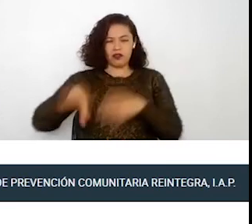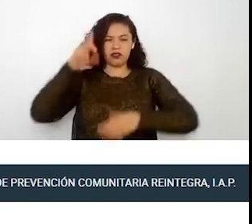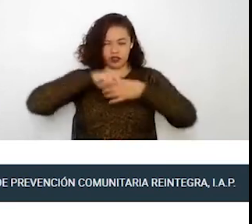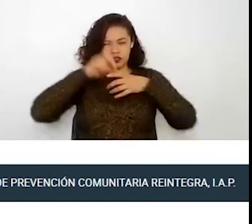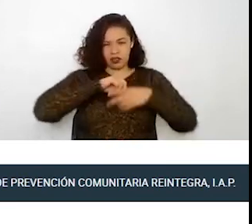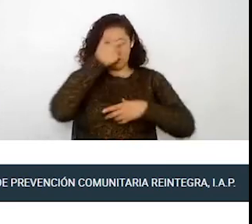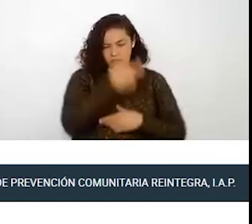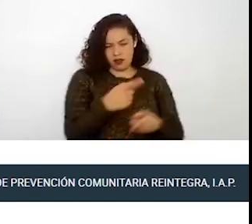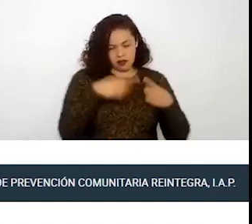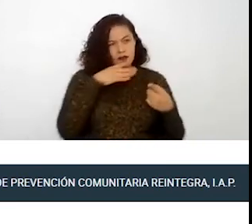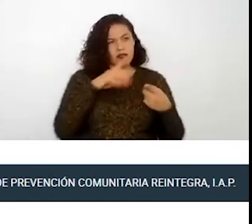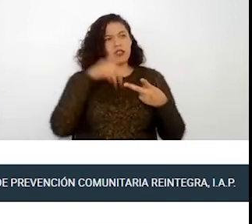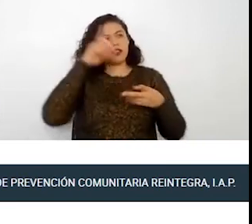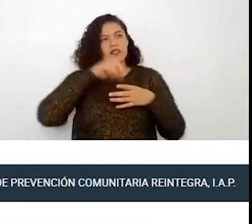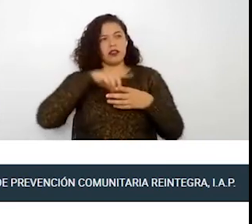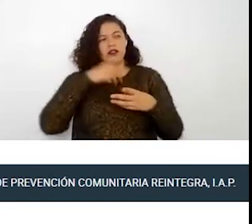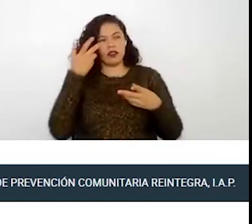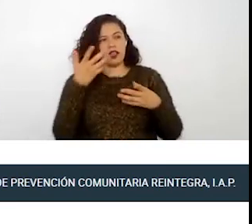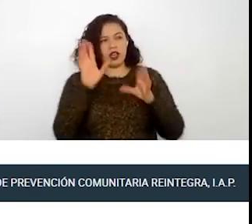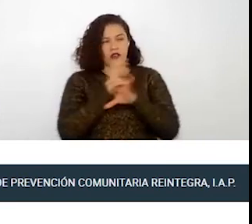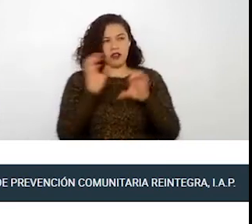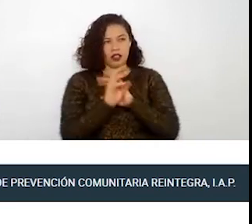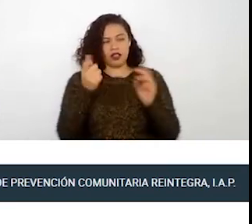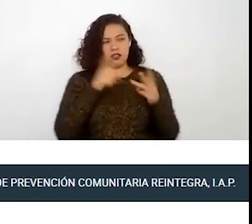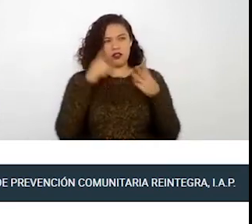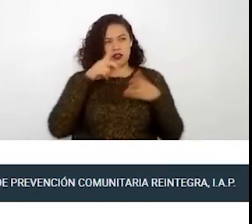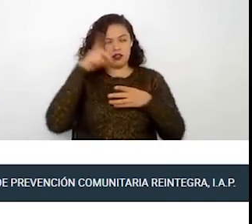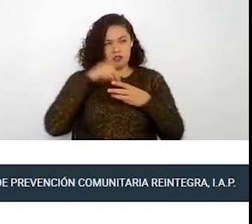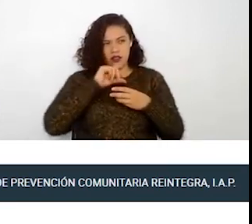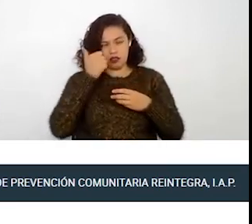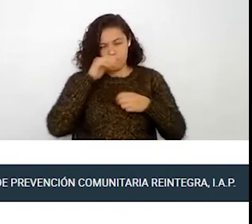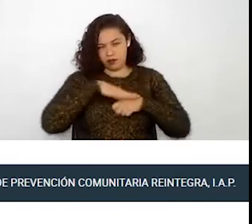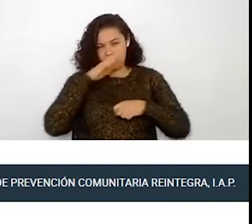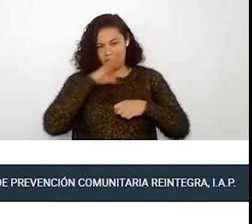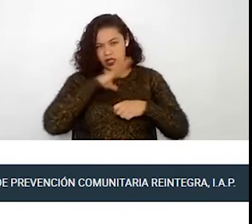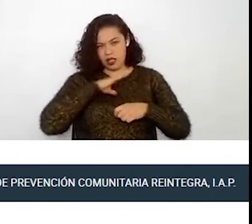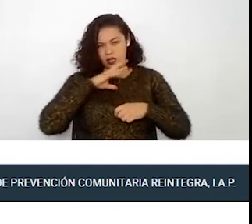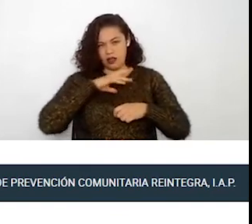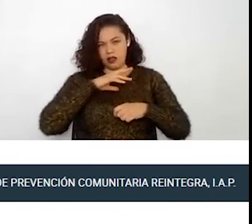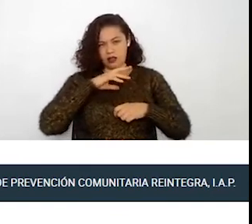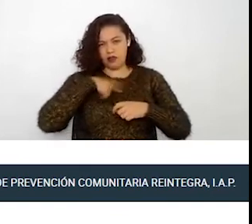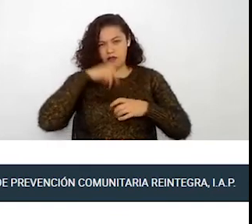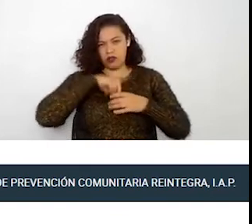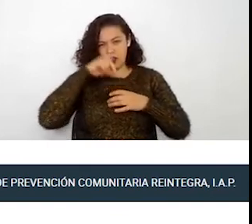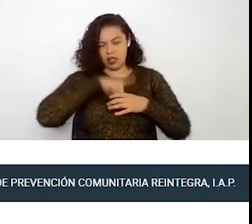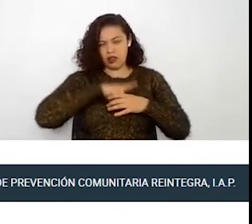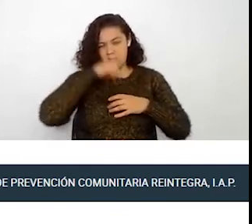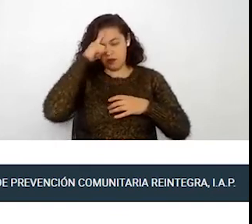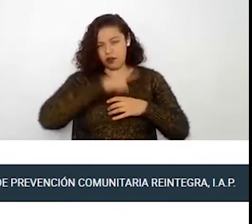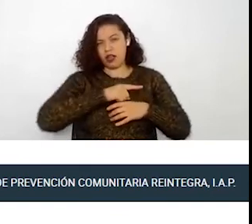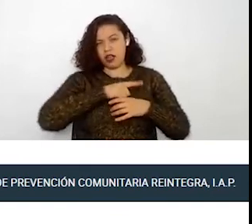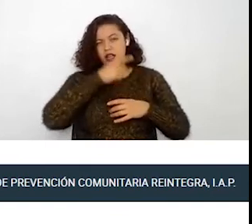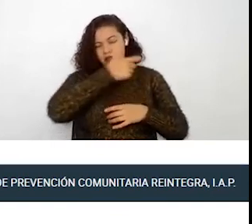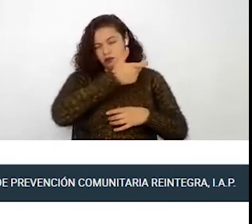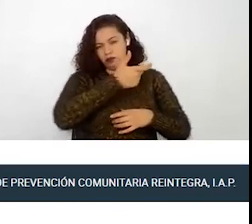efectivo donativos en especie y voy a tener otro donativo voy a crear uno y voy a detener un donativo en efectivo